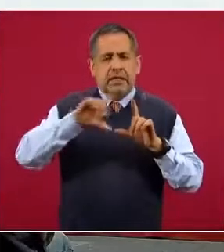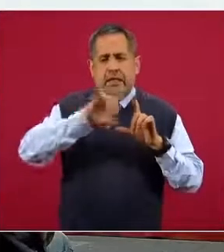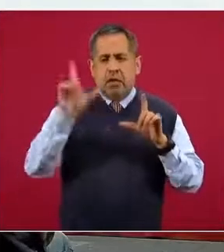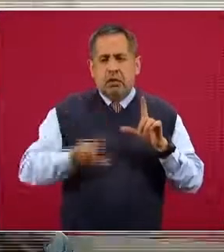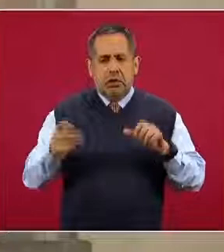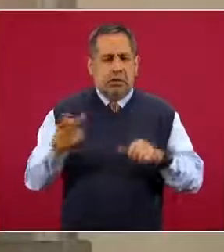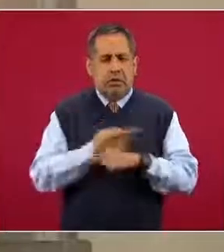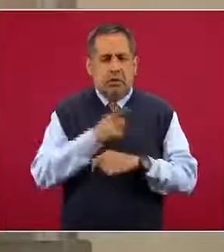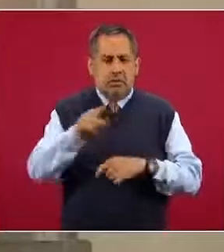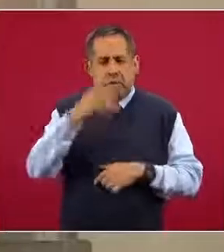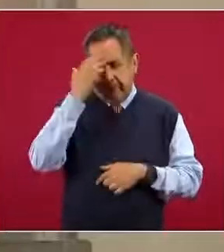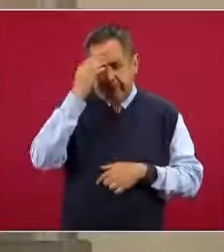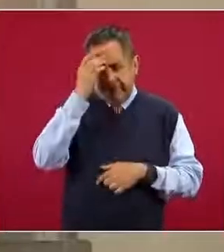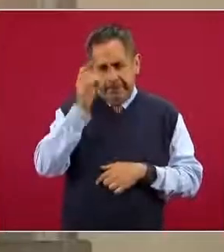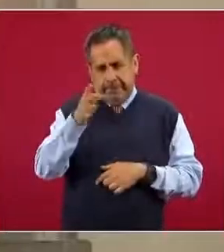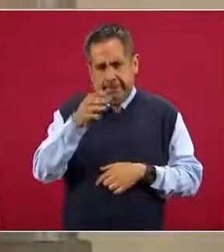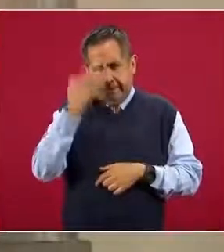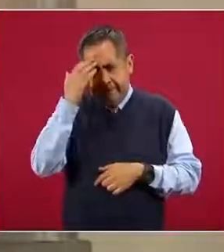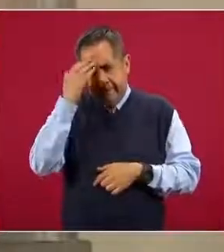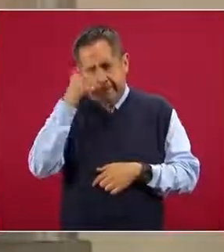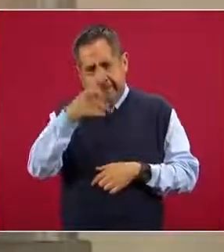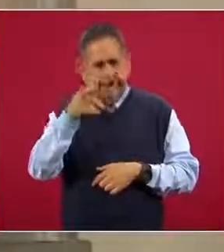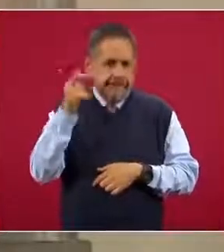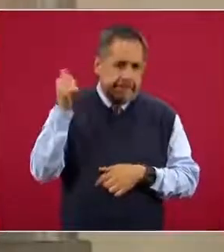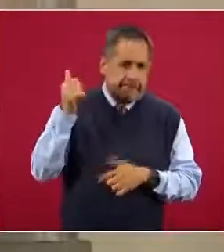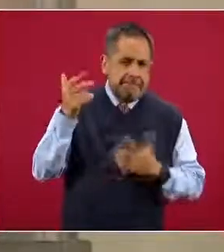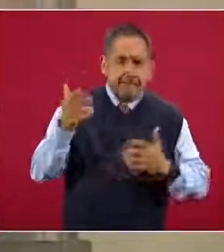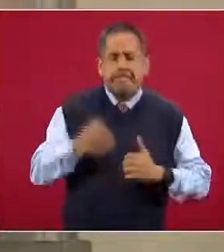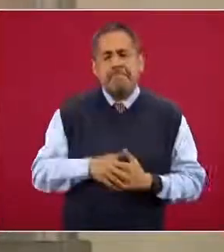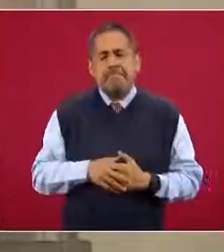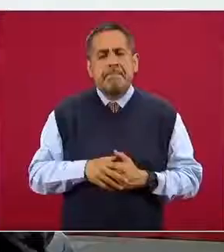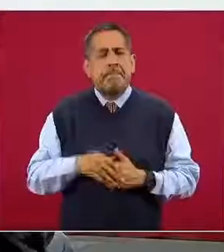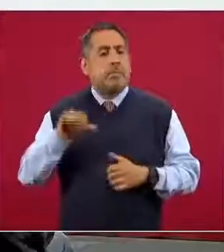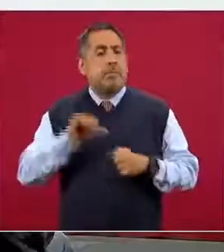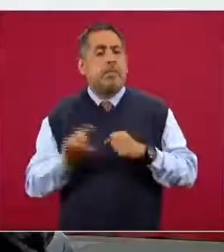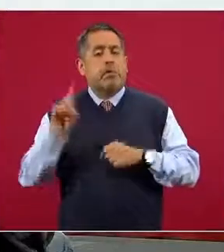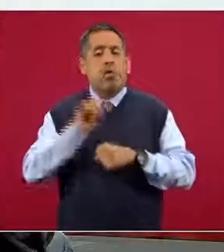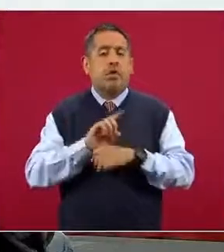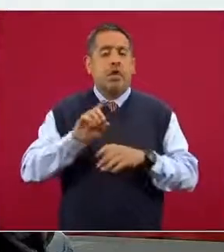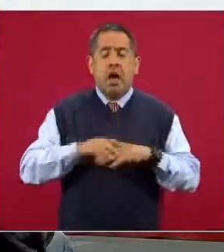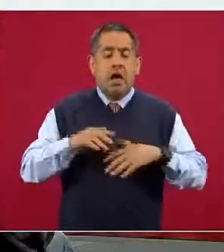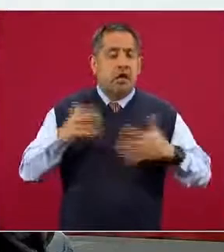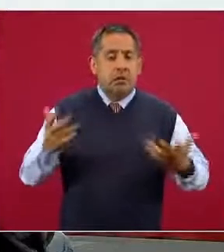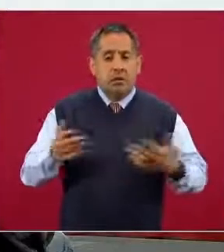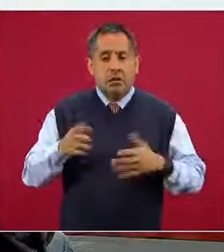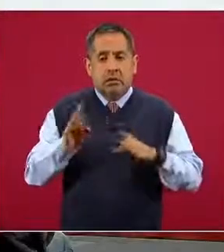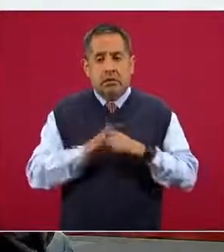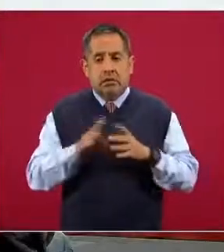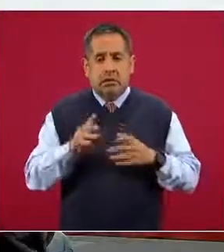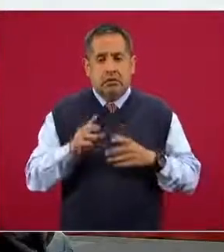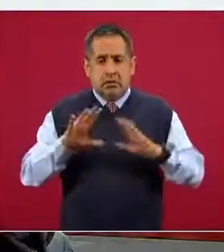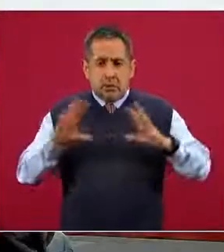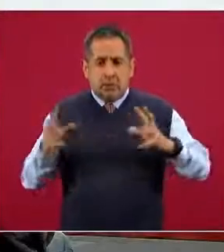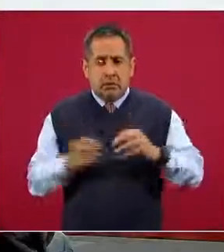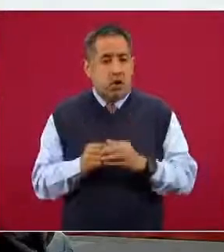es una gráfica que ya todos conocemos. Para el día de hoy actualizamos ahora con más de